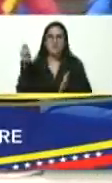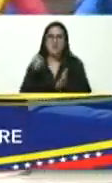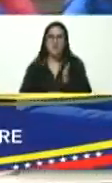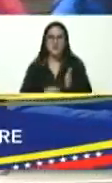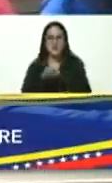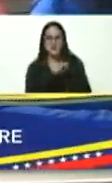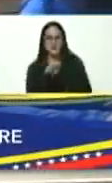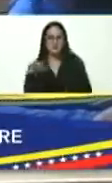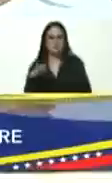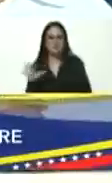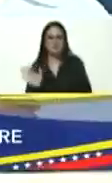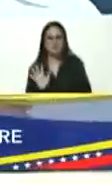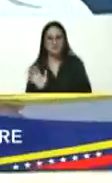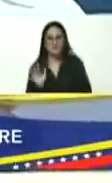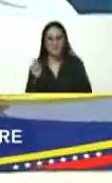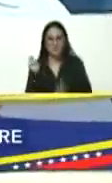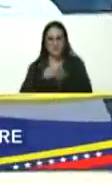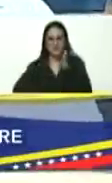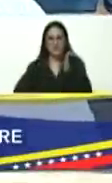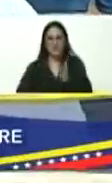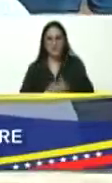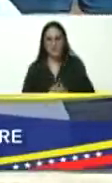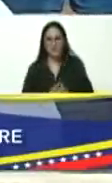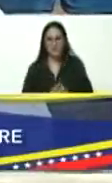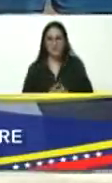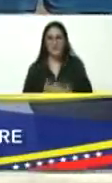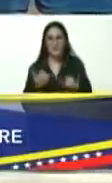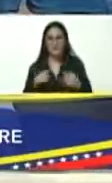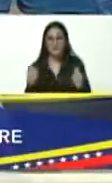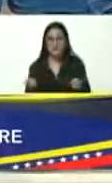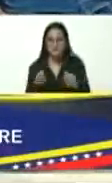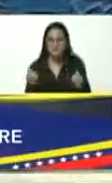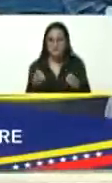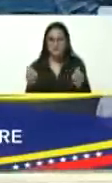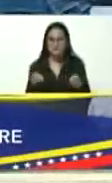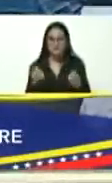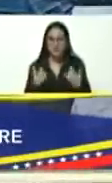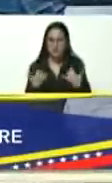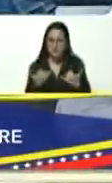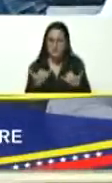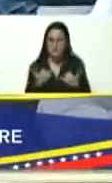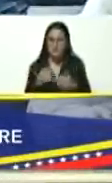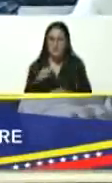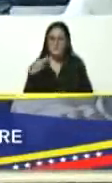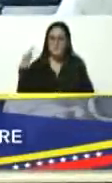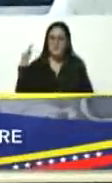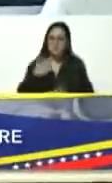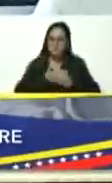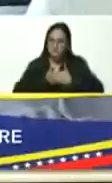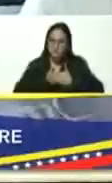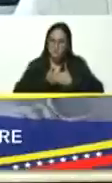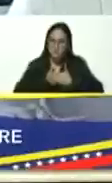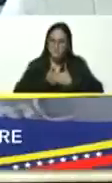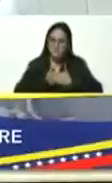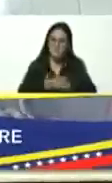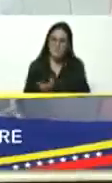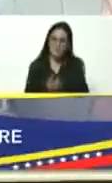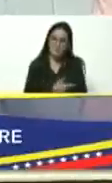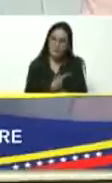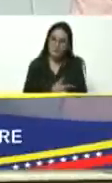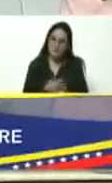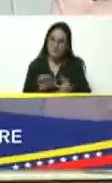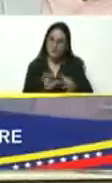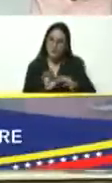individualismo vamos a hacer los promotores mayores del espíritu de solidaridad de hermandad